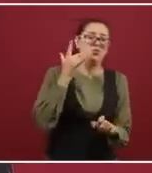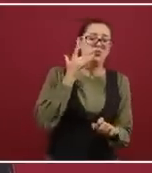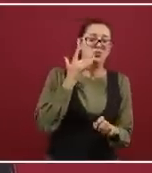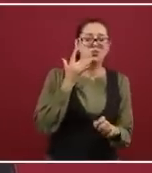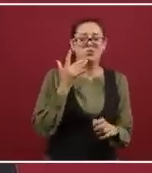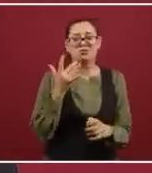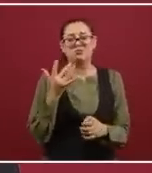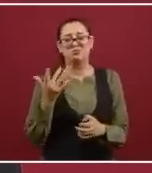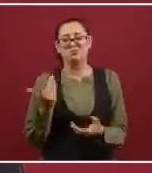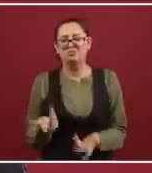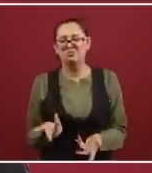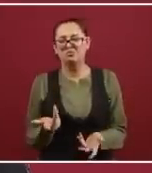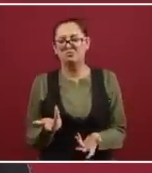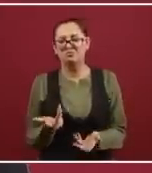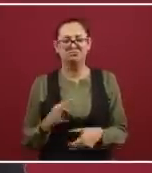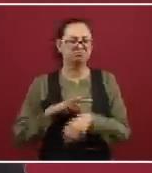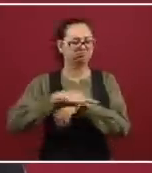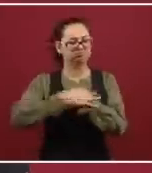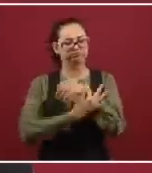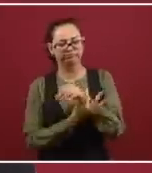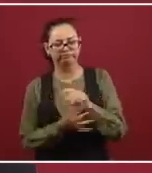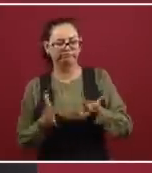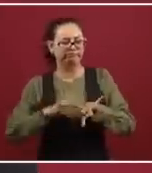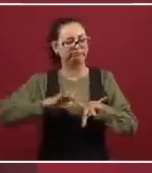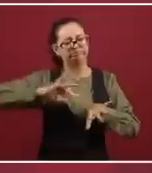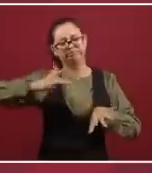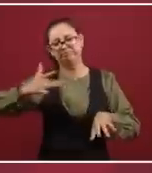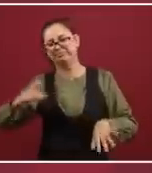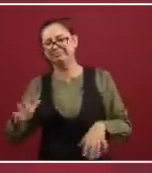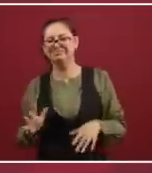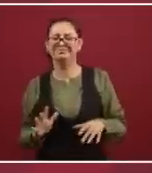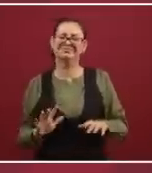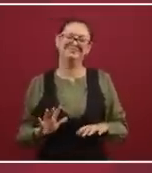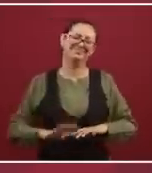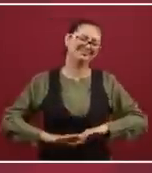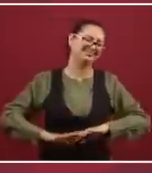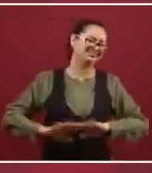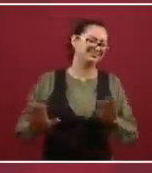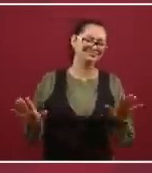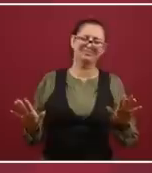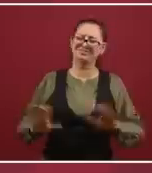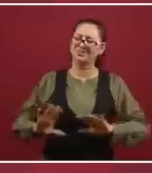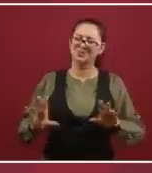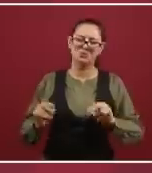de las alhajas. Eso no